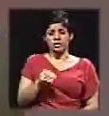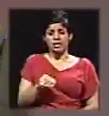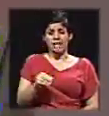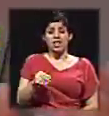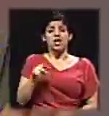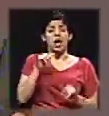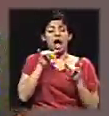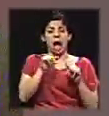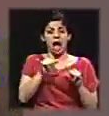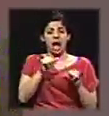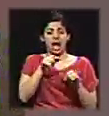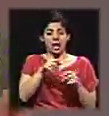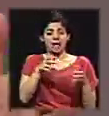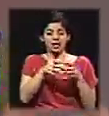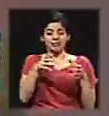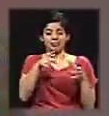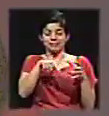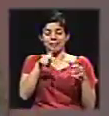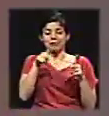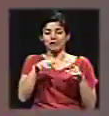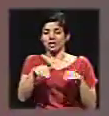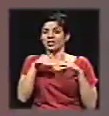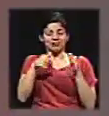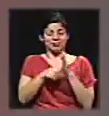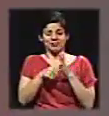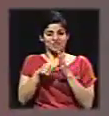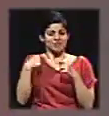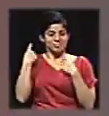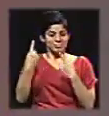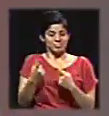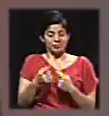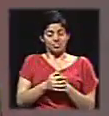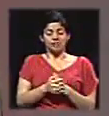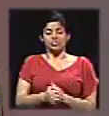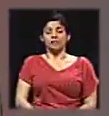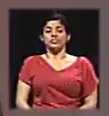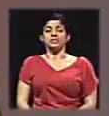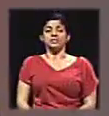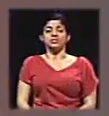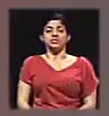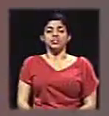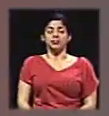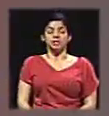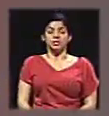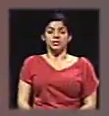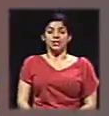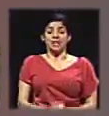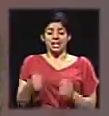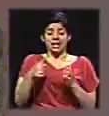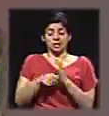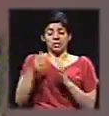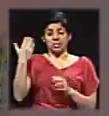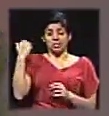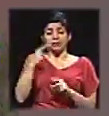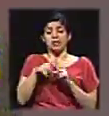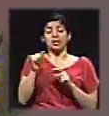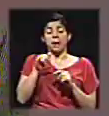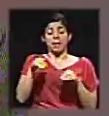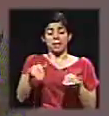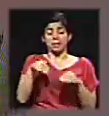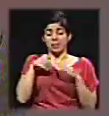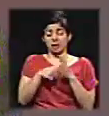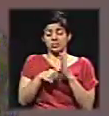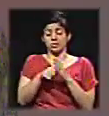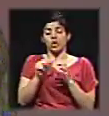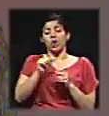Ahí está el grueso de los abstencionistas, por lo menos en elecciones pasadas. Pero hay también abstencionistas en el